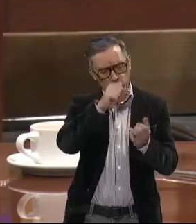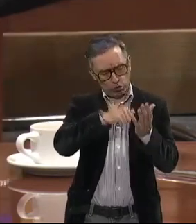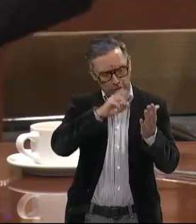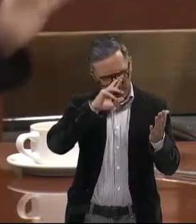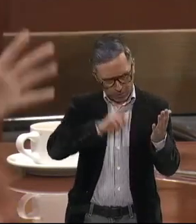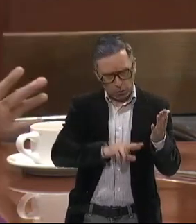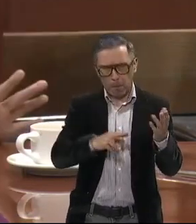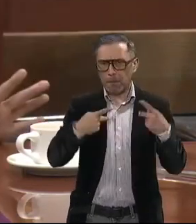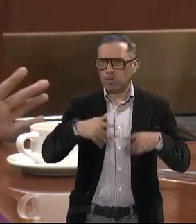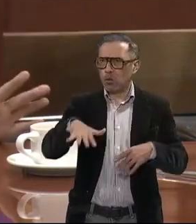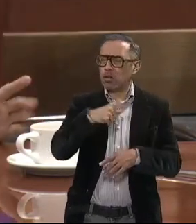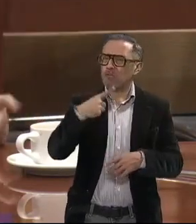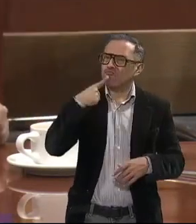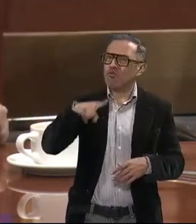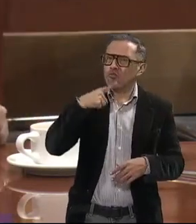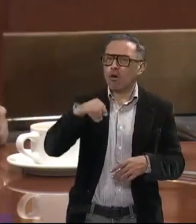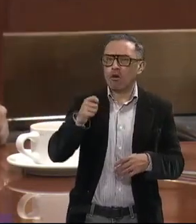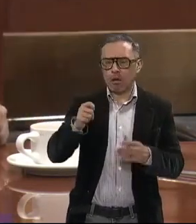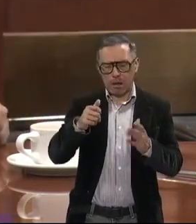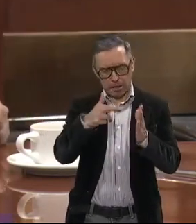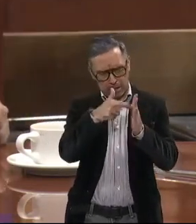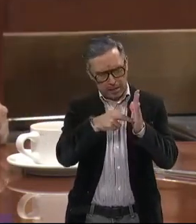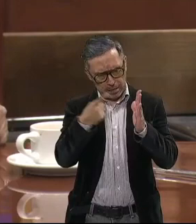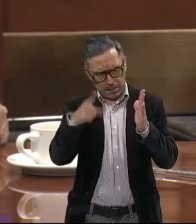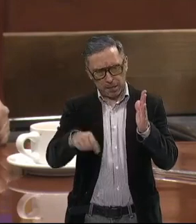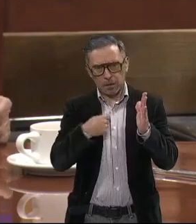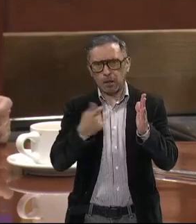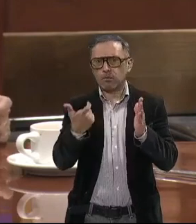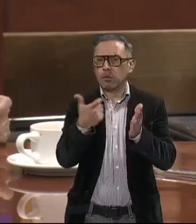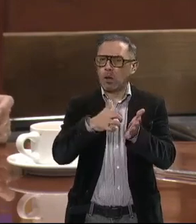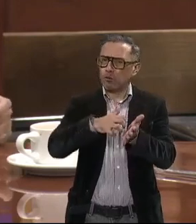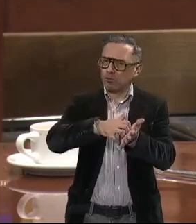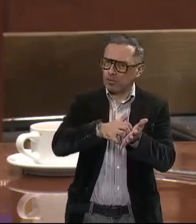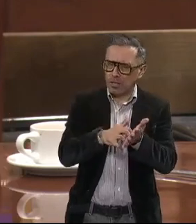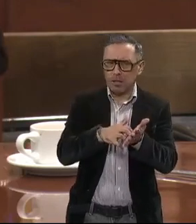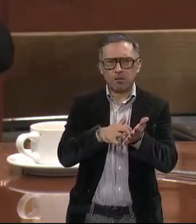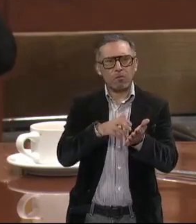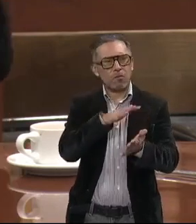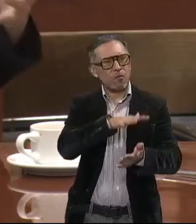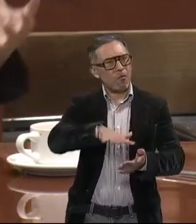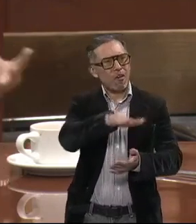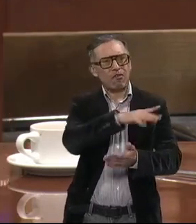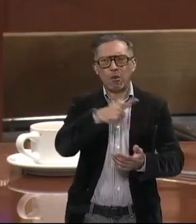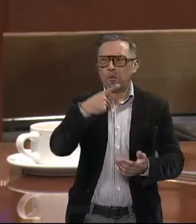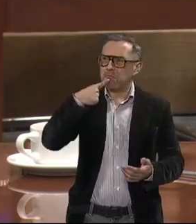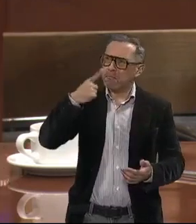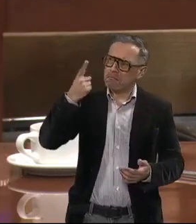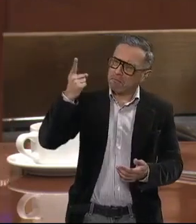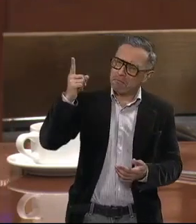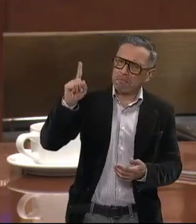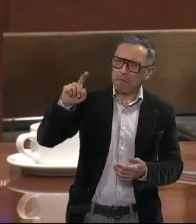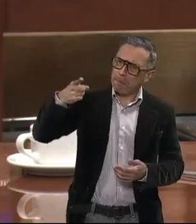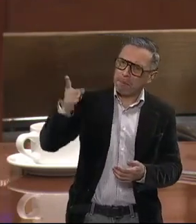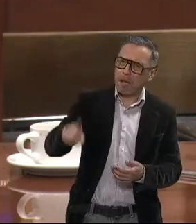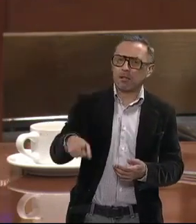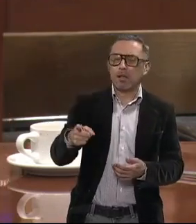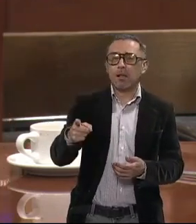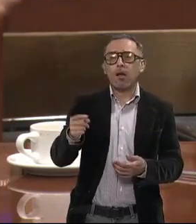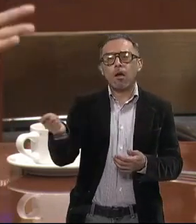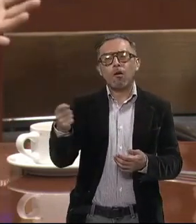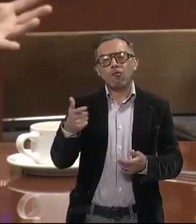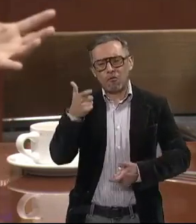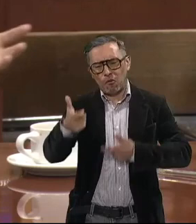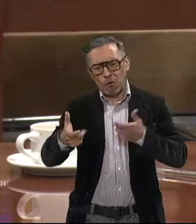que respeten el principio de austeridad es una demanda del pueblo, que no despilfarren en comidas, en viáticos,